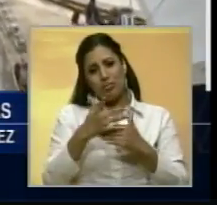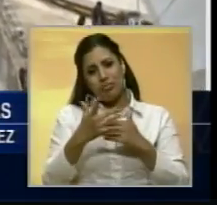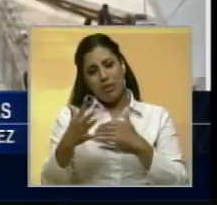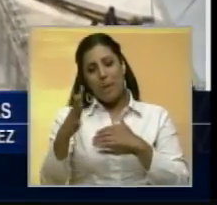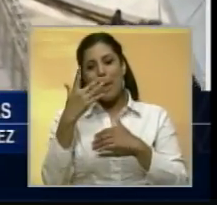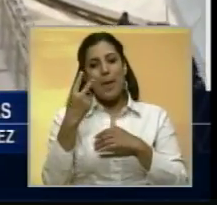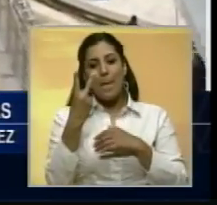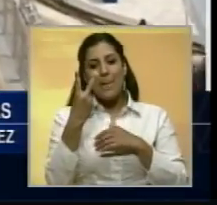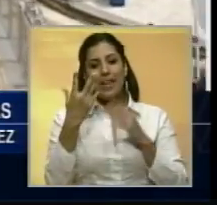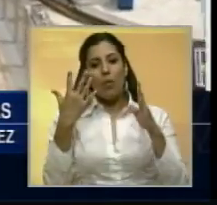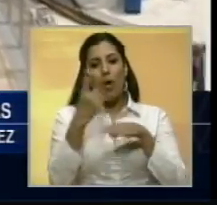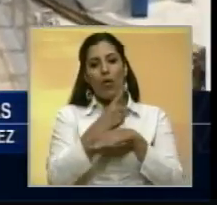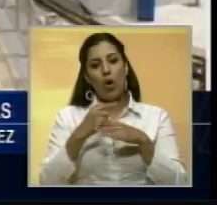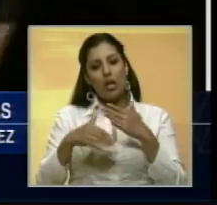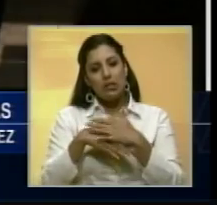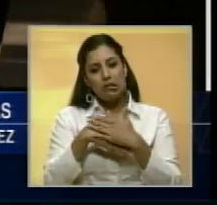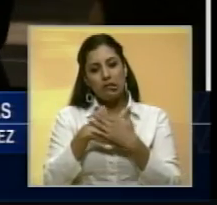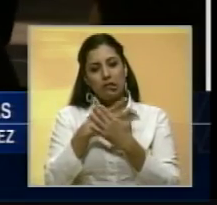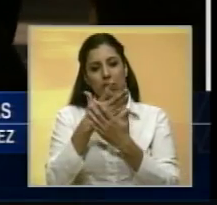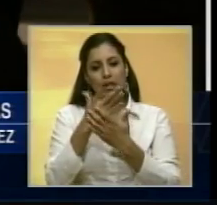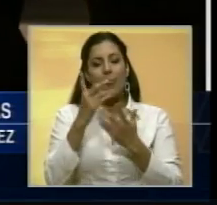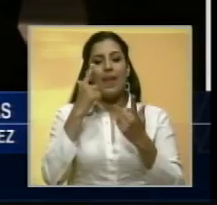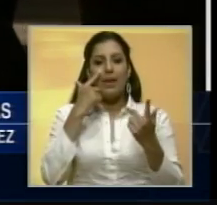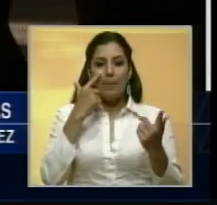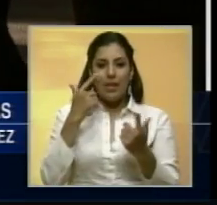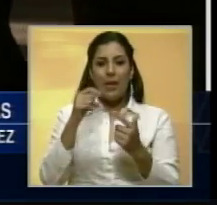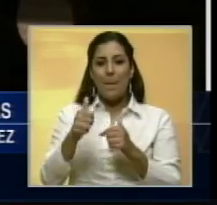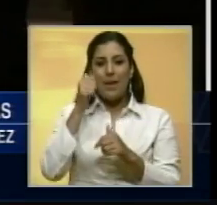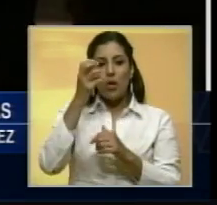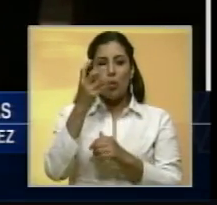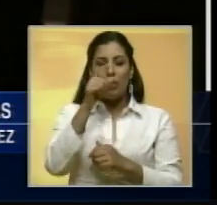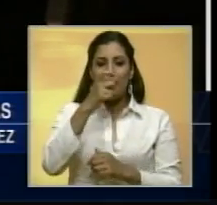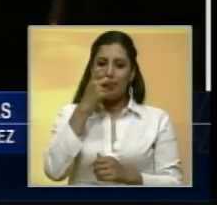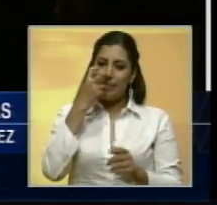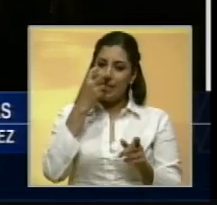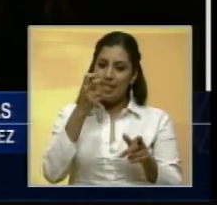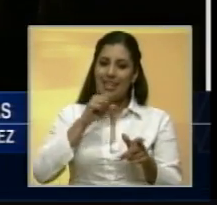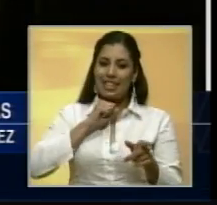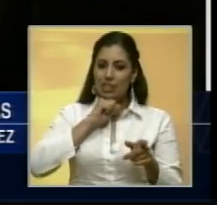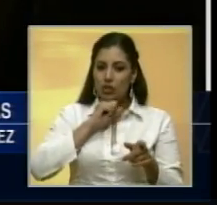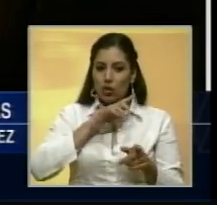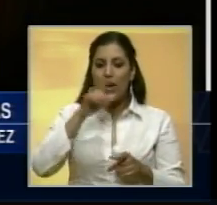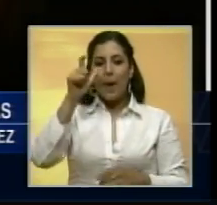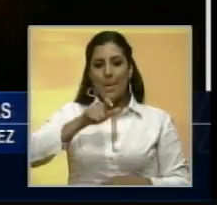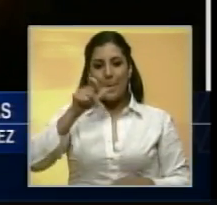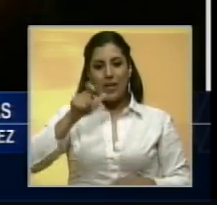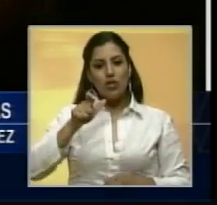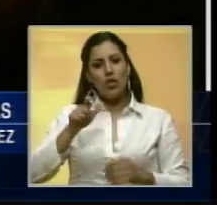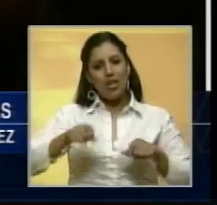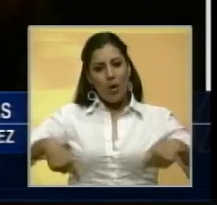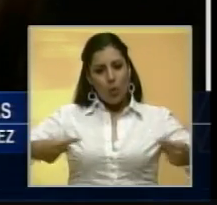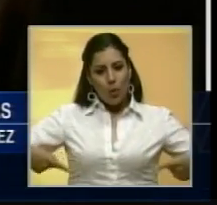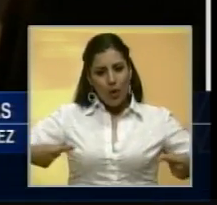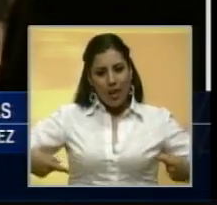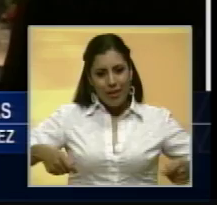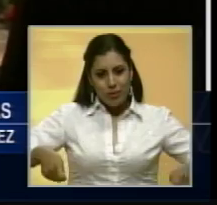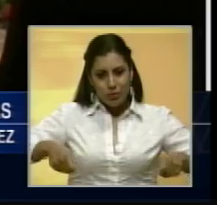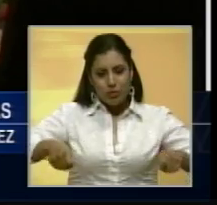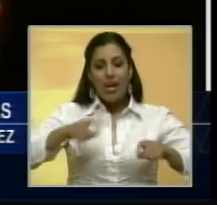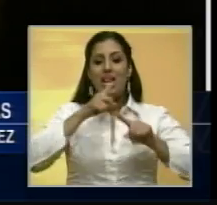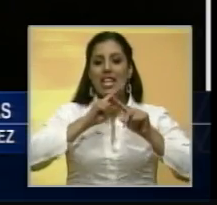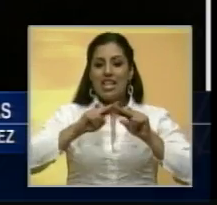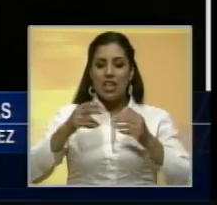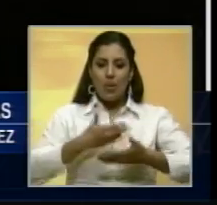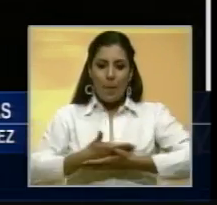por más de 29 horas. El recinto recibió el mayor número de visitas en la historia entre personas en sillas de ruedas, niños en